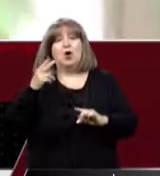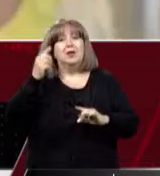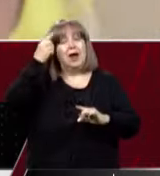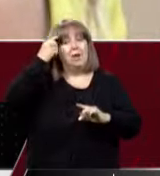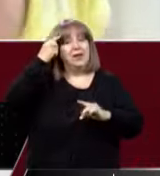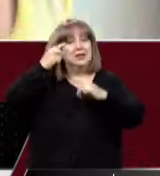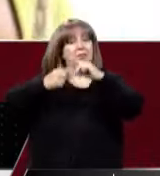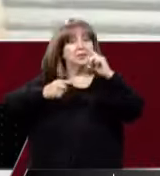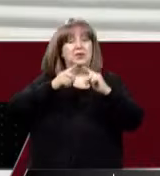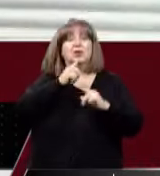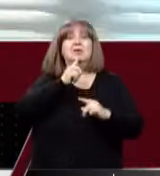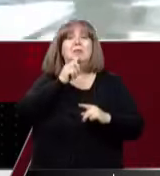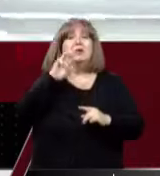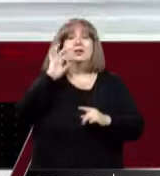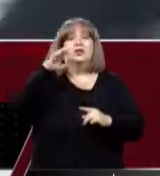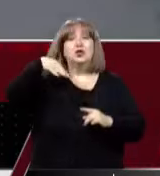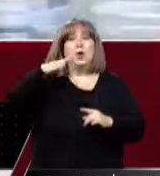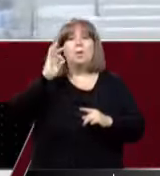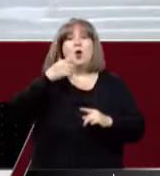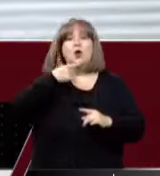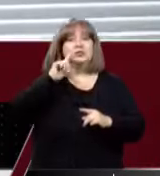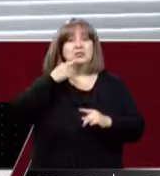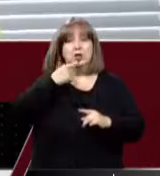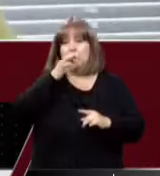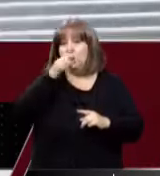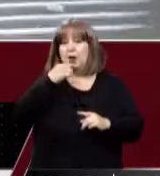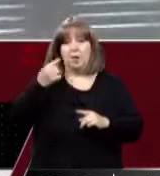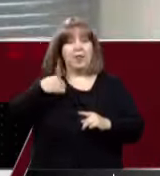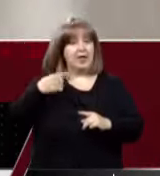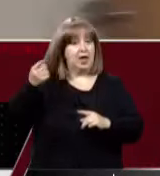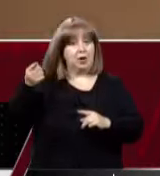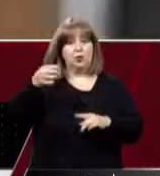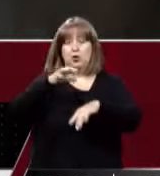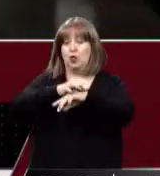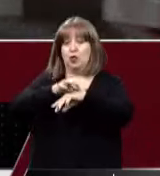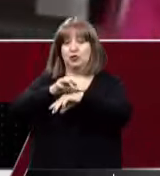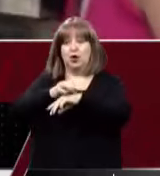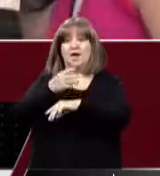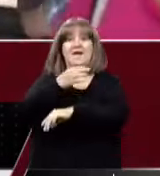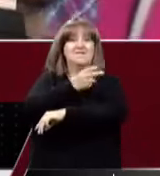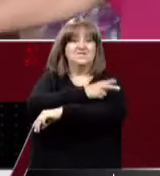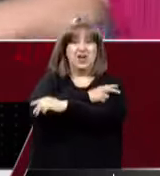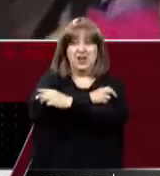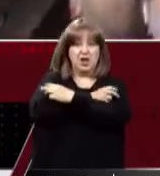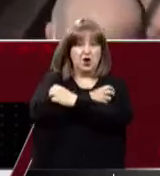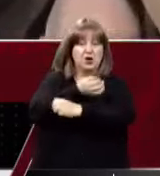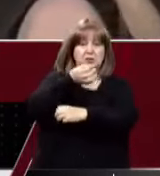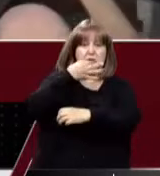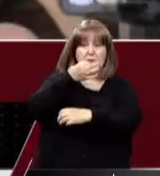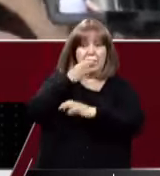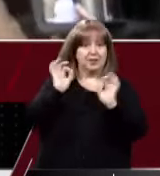dijeron lo del envenenamiento en ese momento? Nunca. Después se supo por los bancos de sangre que se